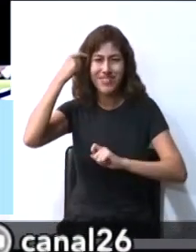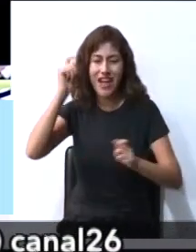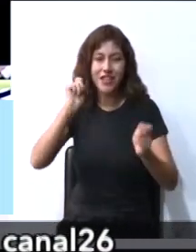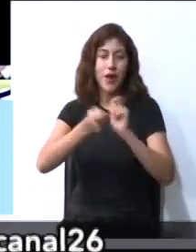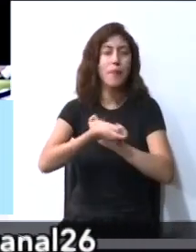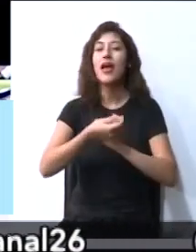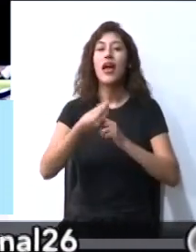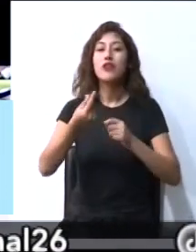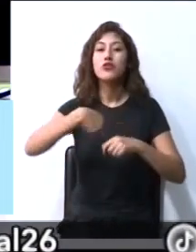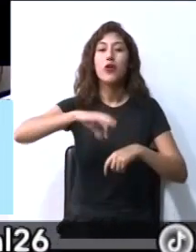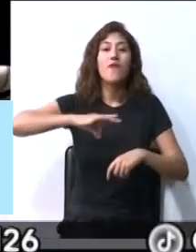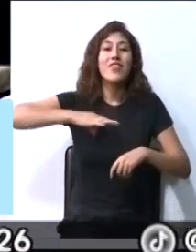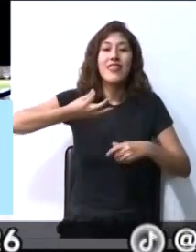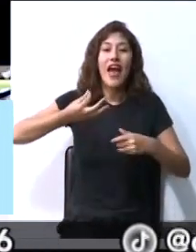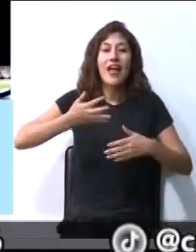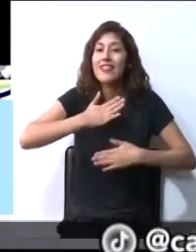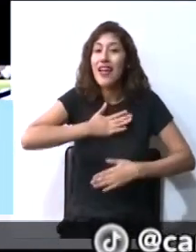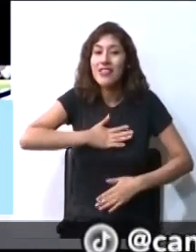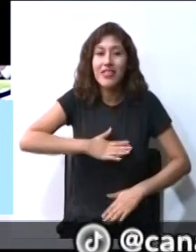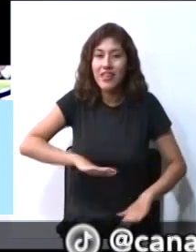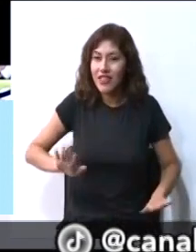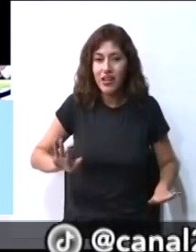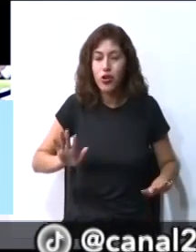tranquilos. Y esto fue porque